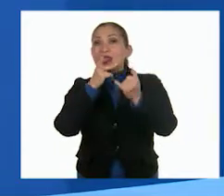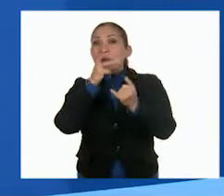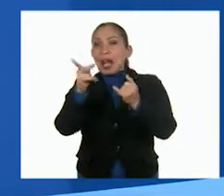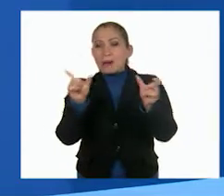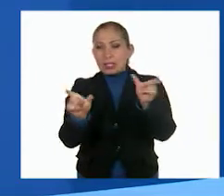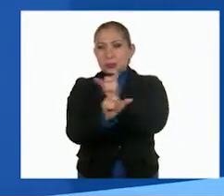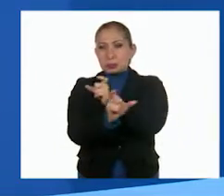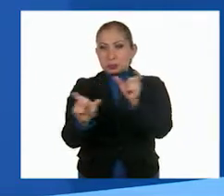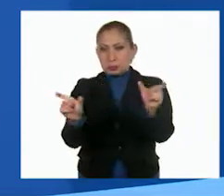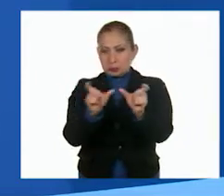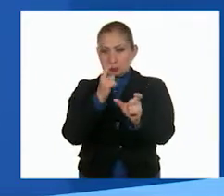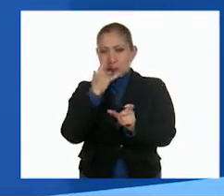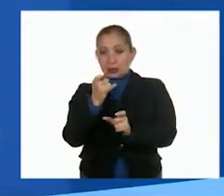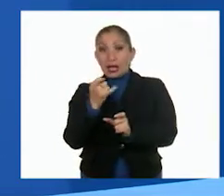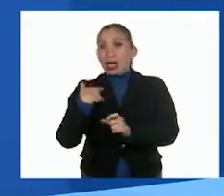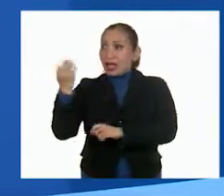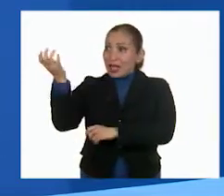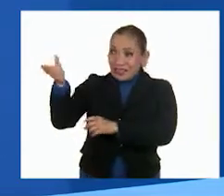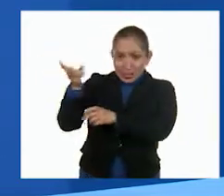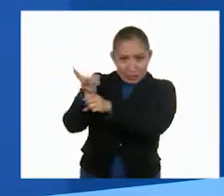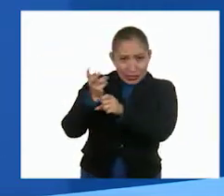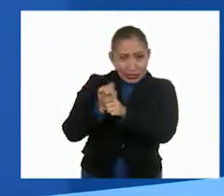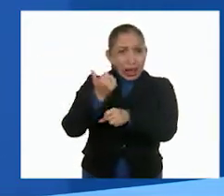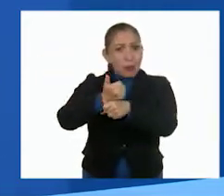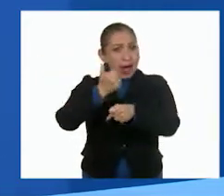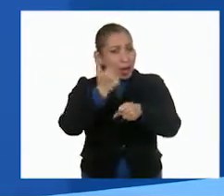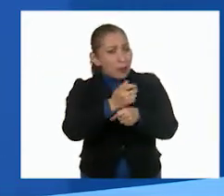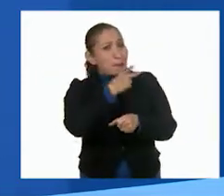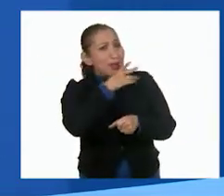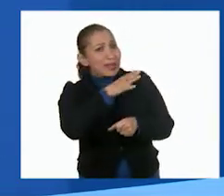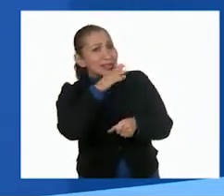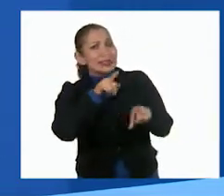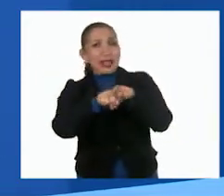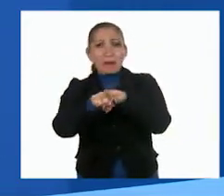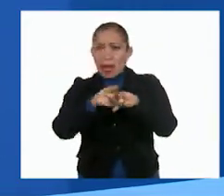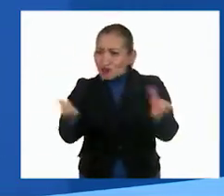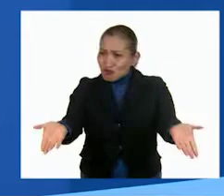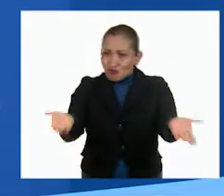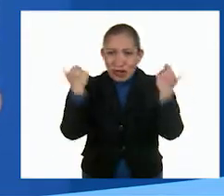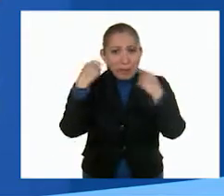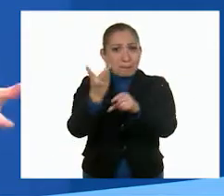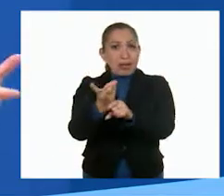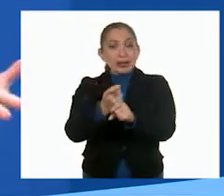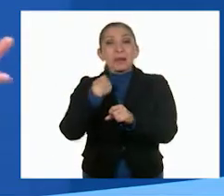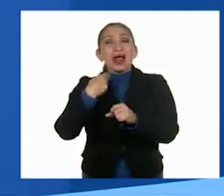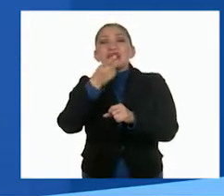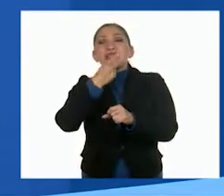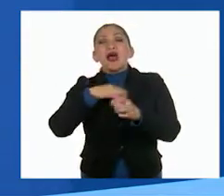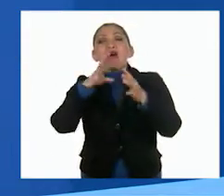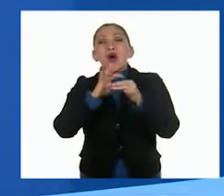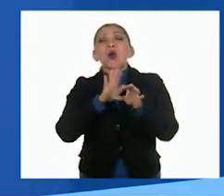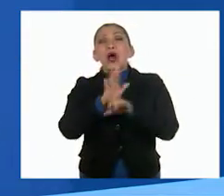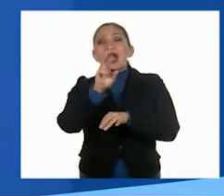corran todos y traigan a sus abuelitos, a su papá, a su mamá, a sus hermanos, para que nos cuenten qué refranes conocen y